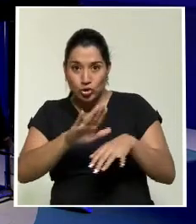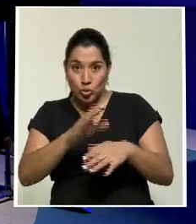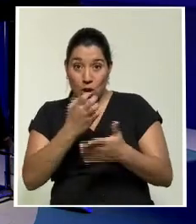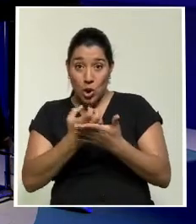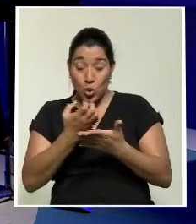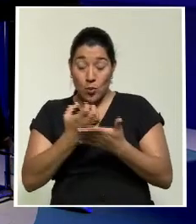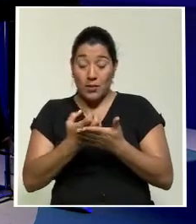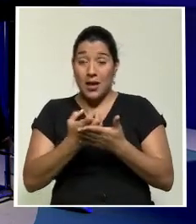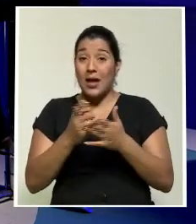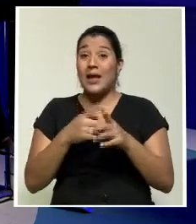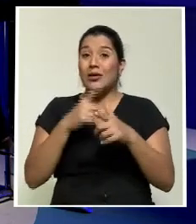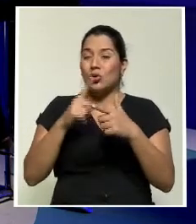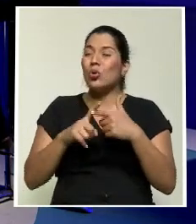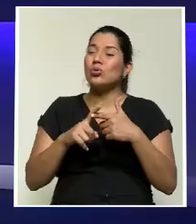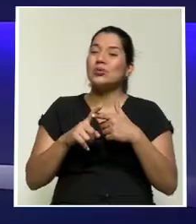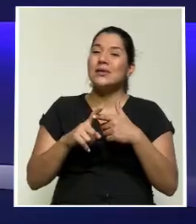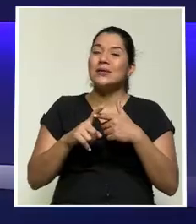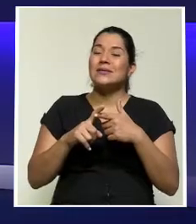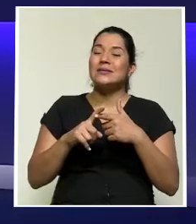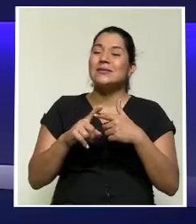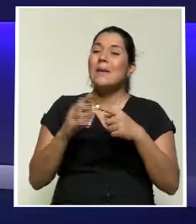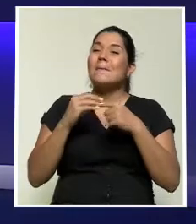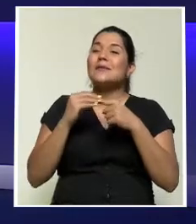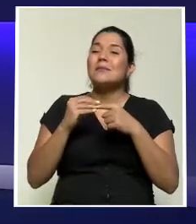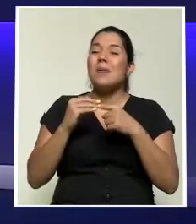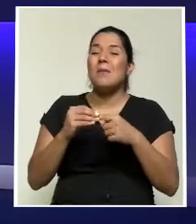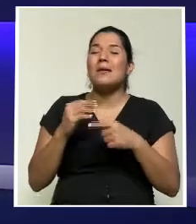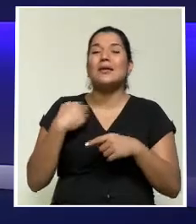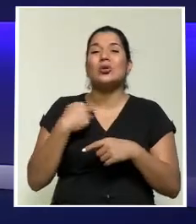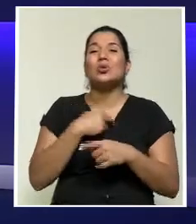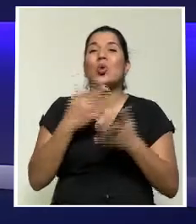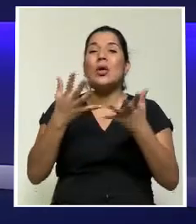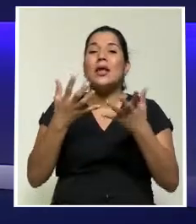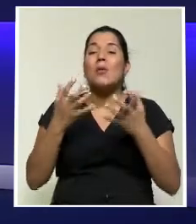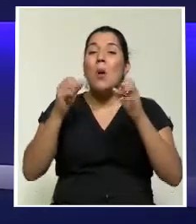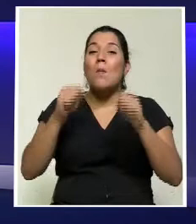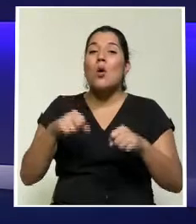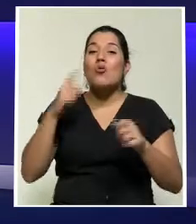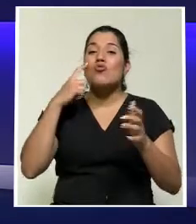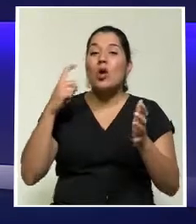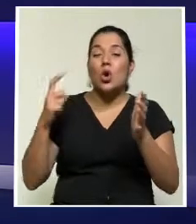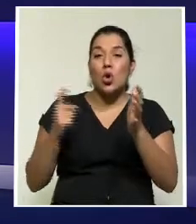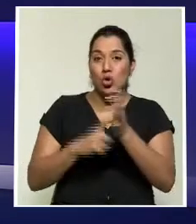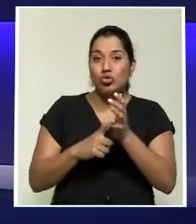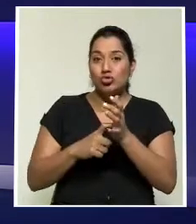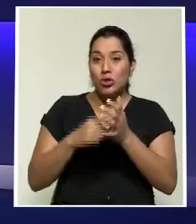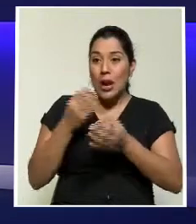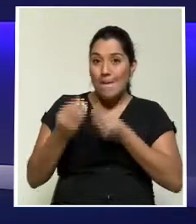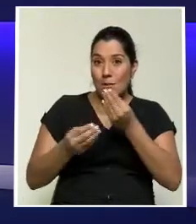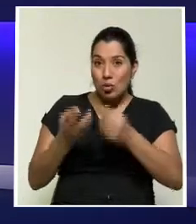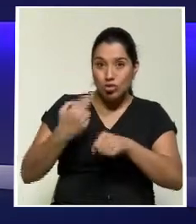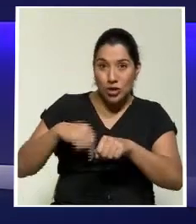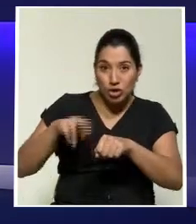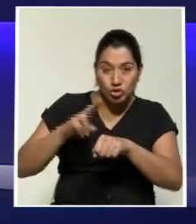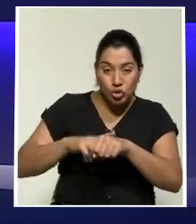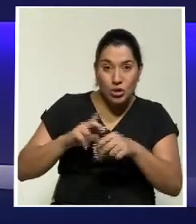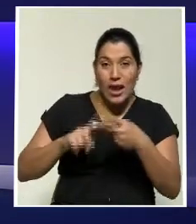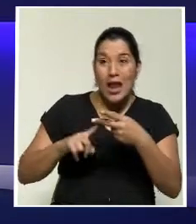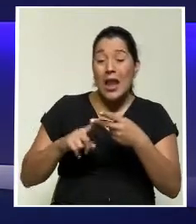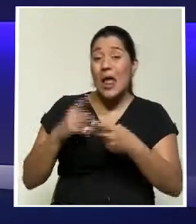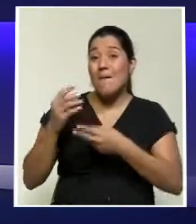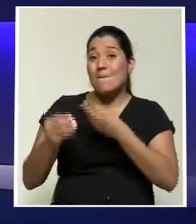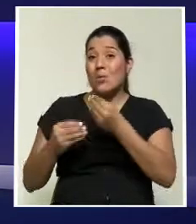locales. Entonces, es sobre todo para lo que buscamos es reconocer el valor de la producción nacional, el valor de la producción